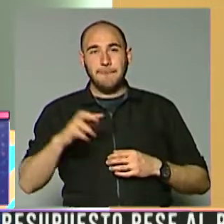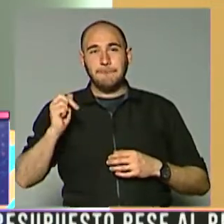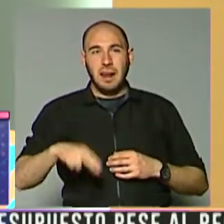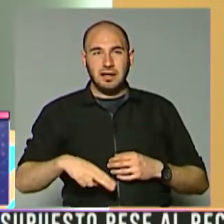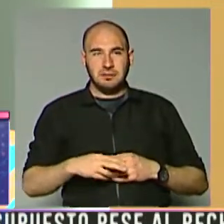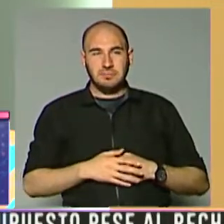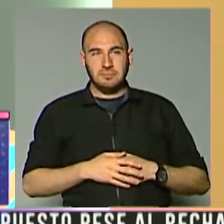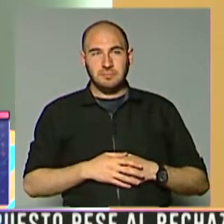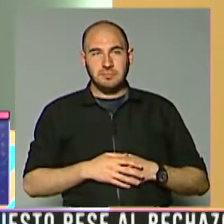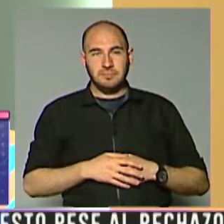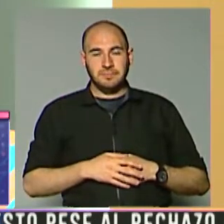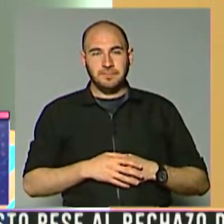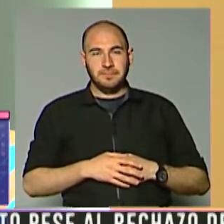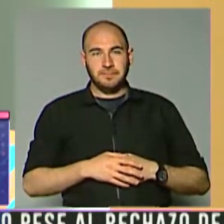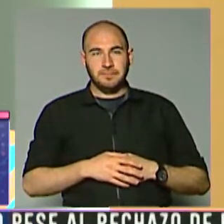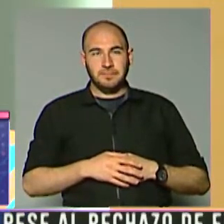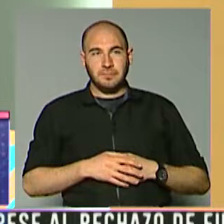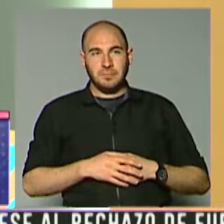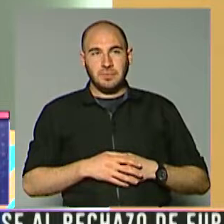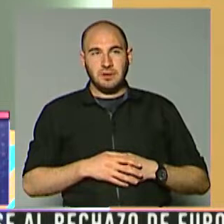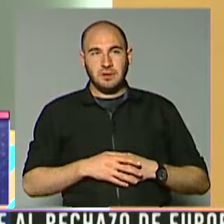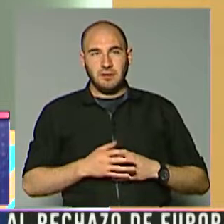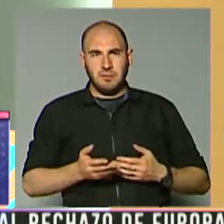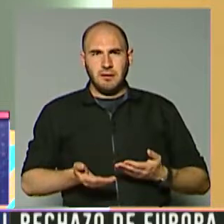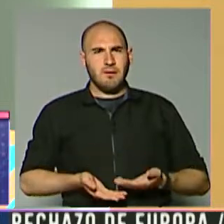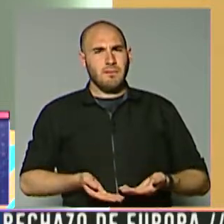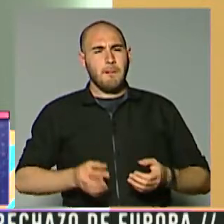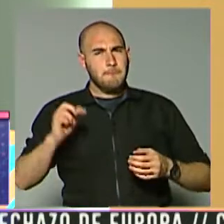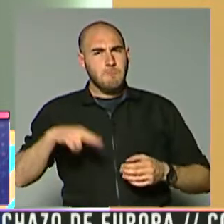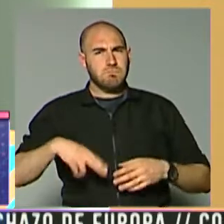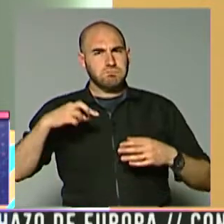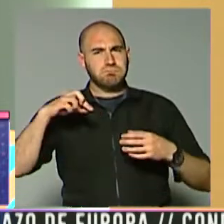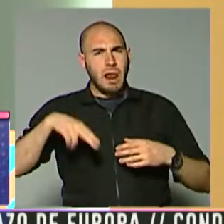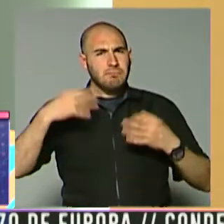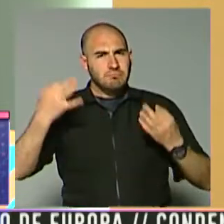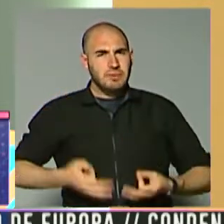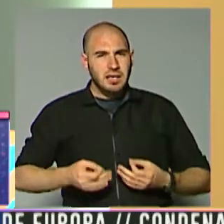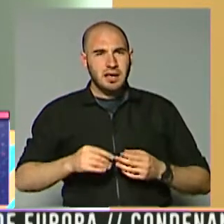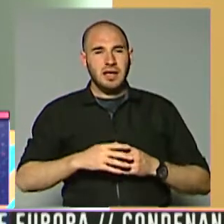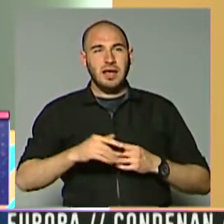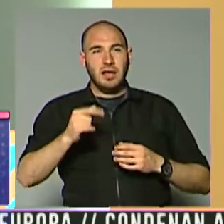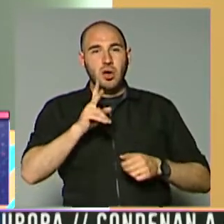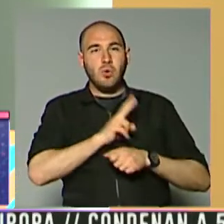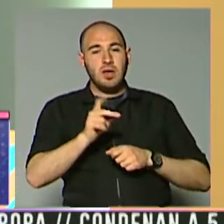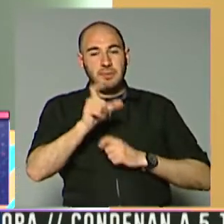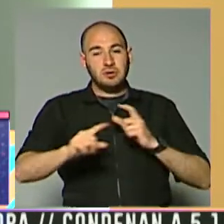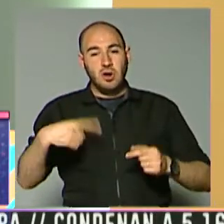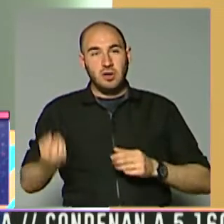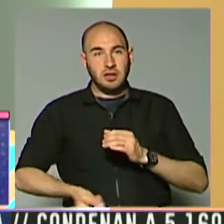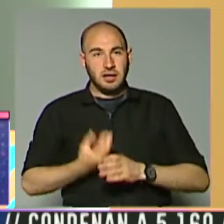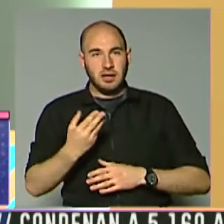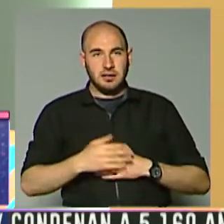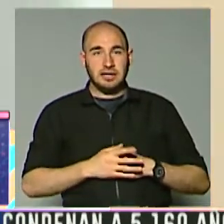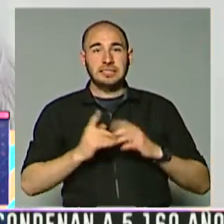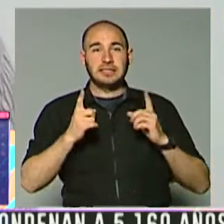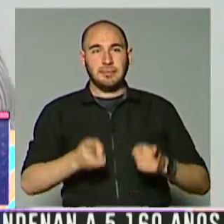política muy, digamos, elevada sobre el cuidado de las creaciones de terceros y al